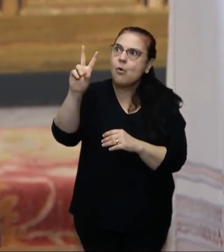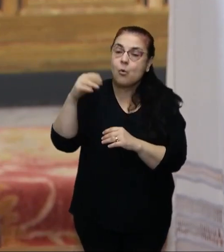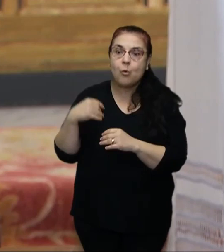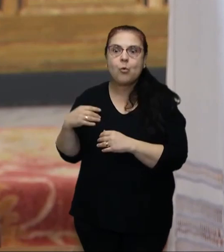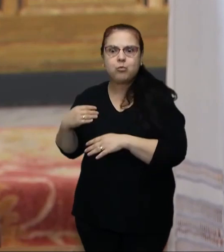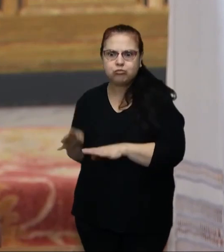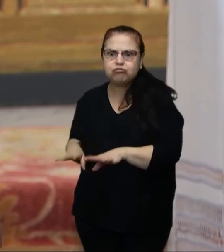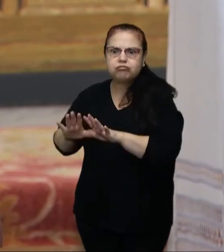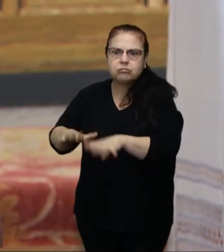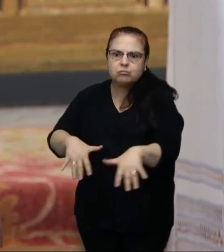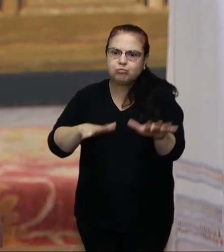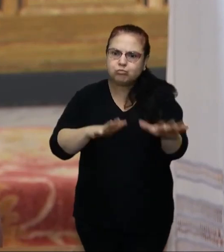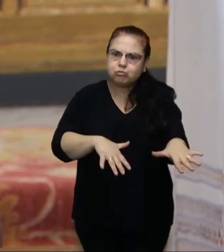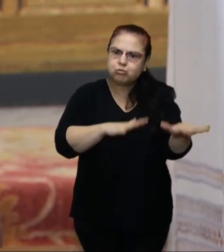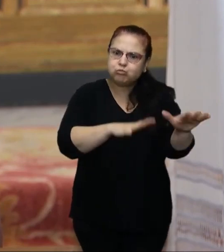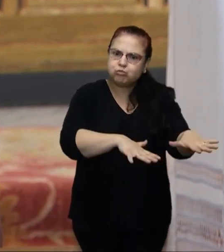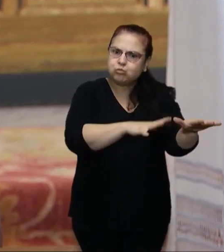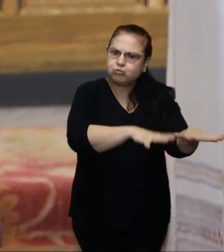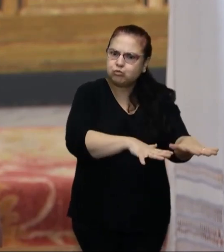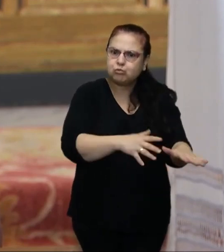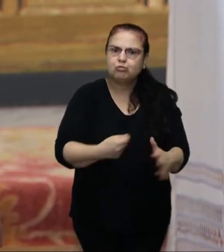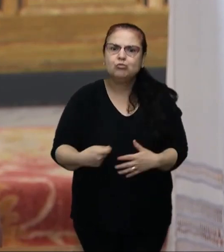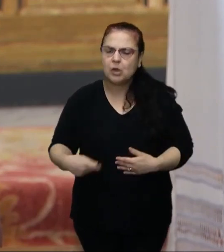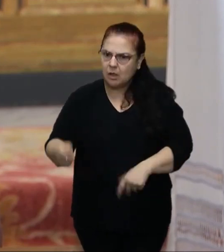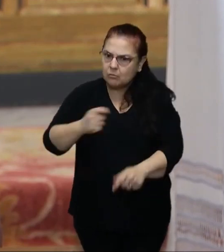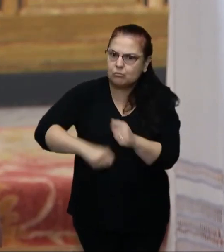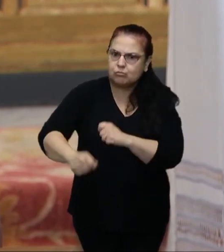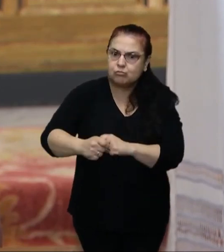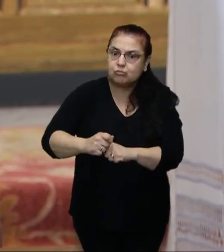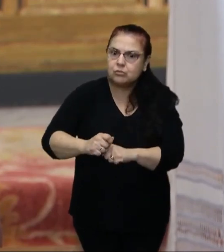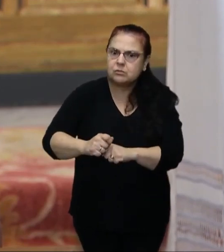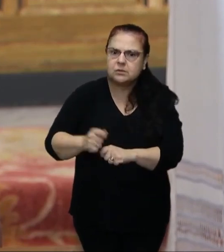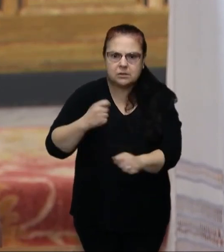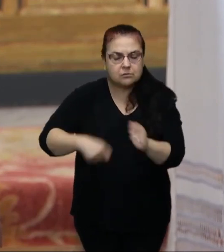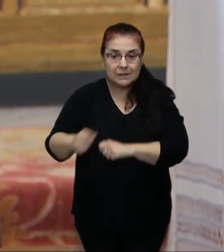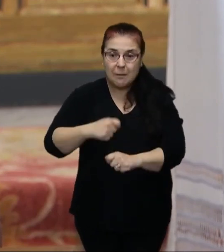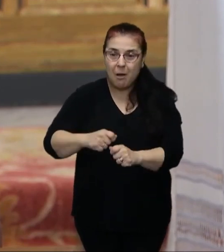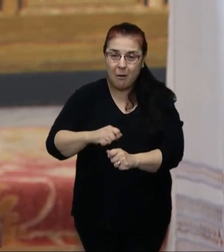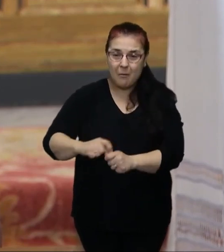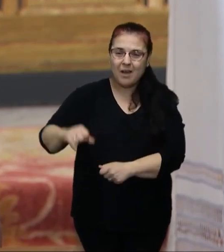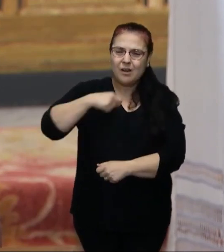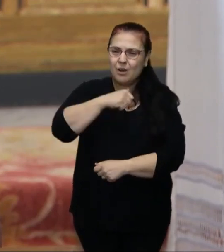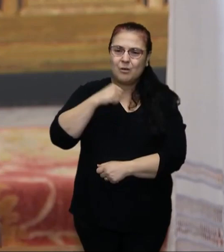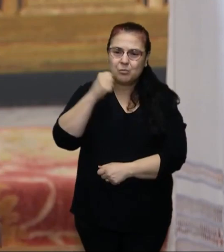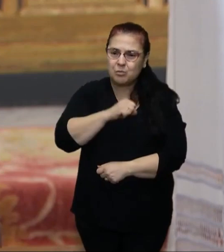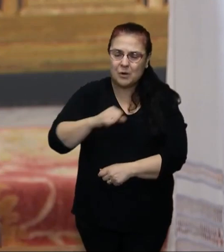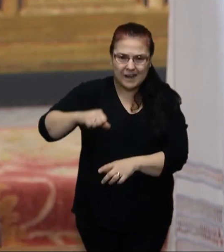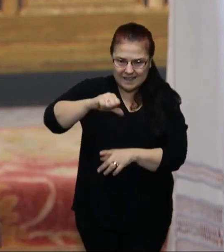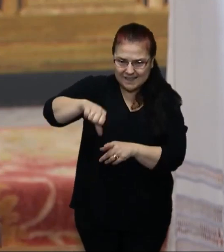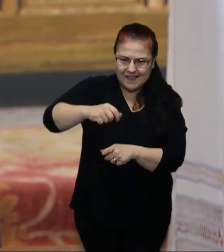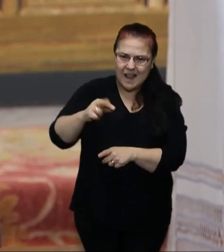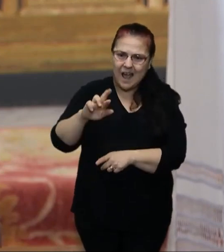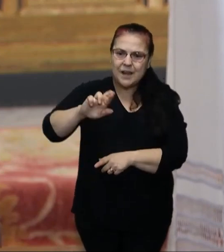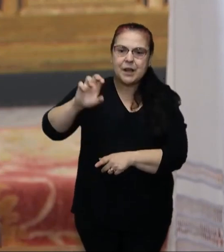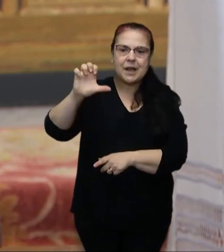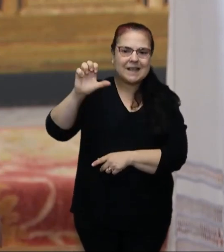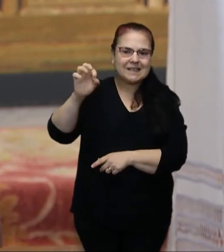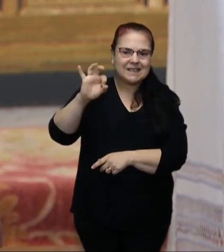de ismaelitas que transportaban en camello goma, bálsamo y resina de Galaad a